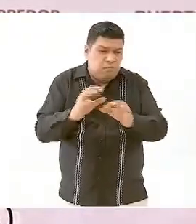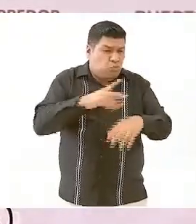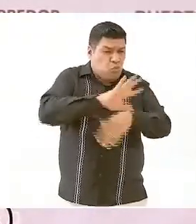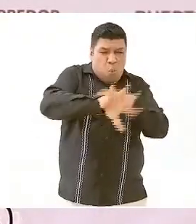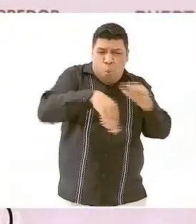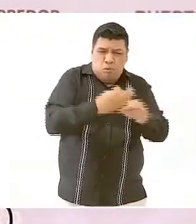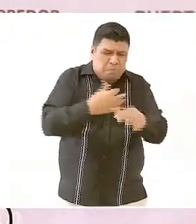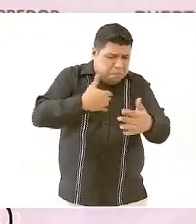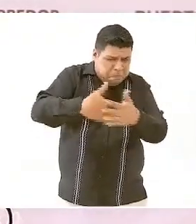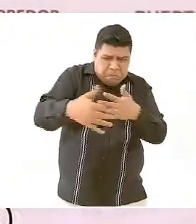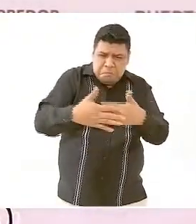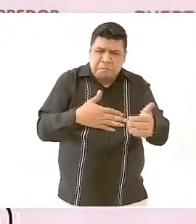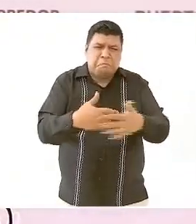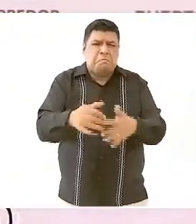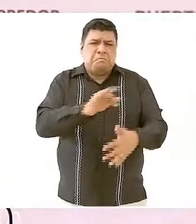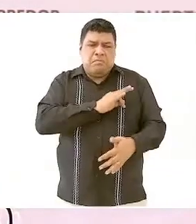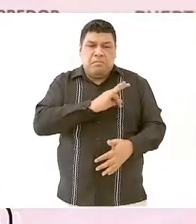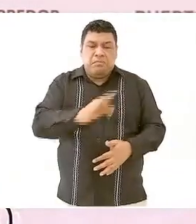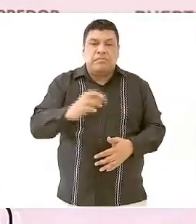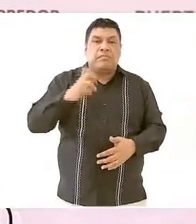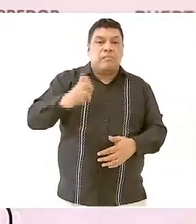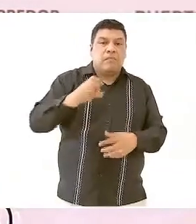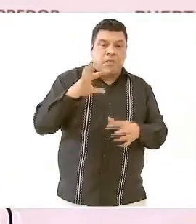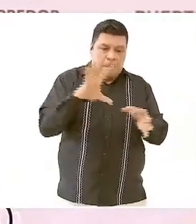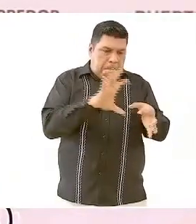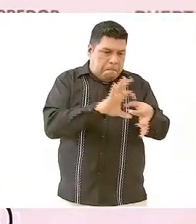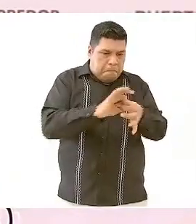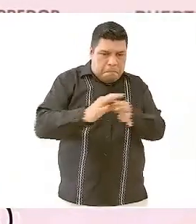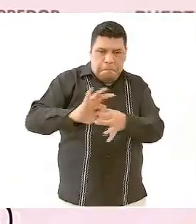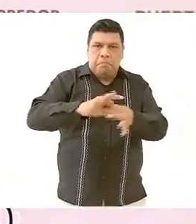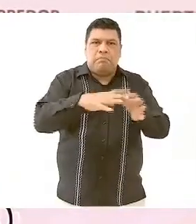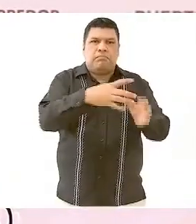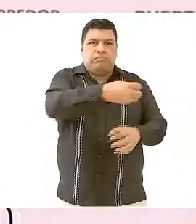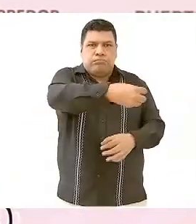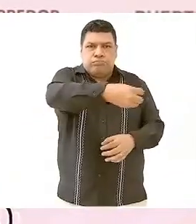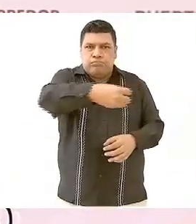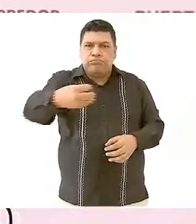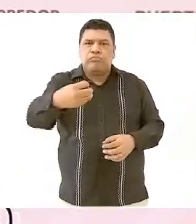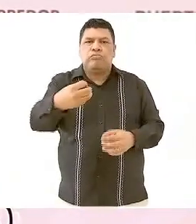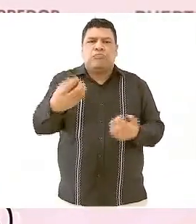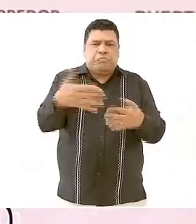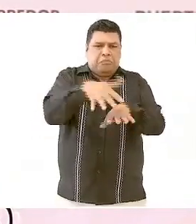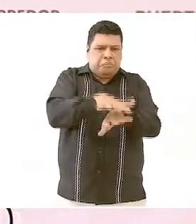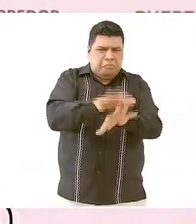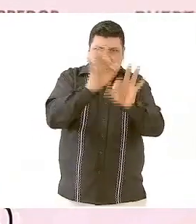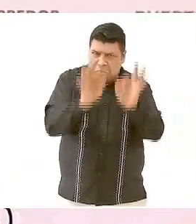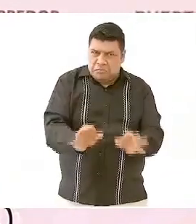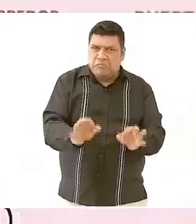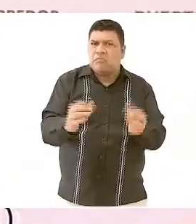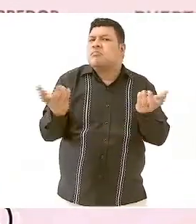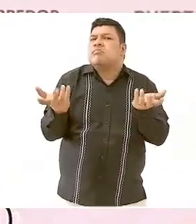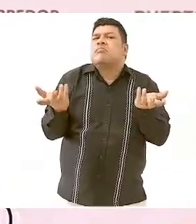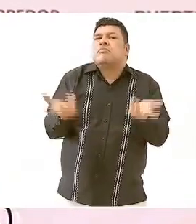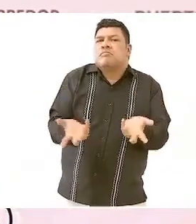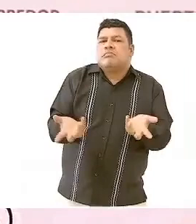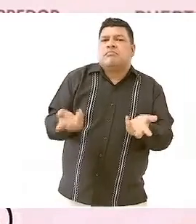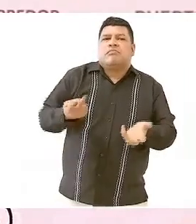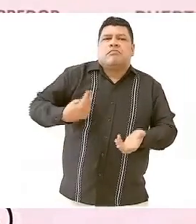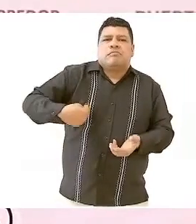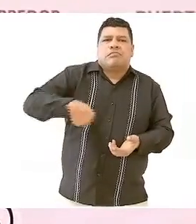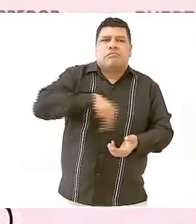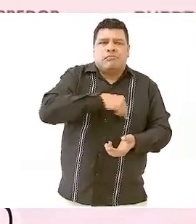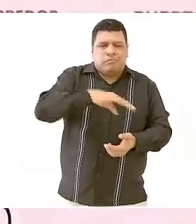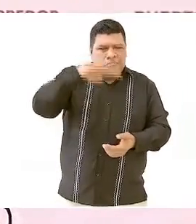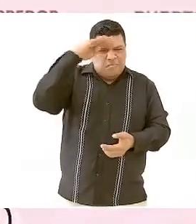tenga todo integrado, tenemos que pensar en cómo va